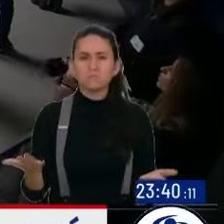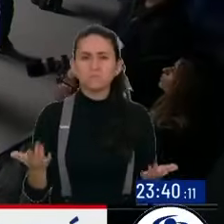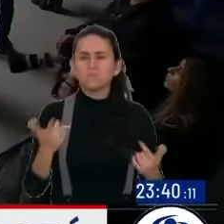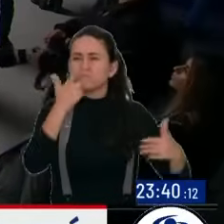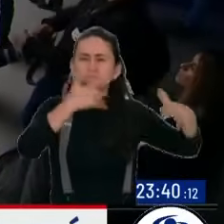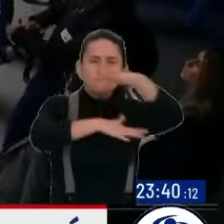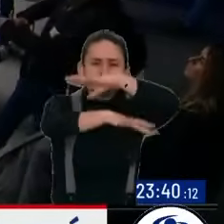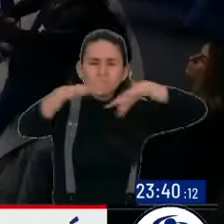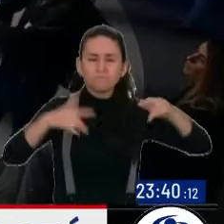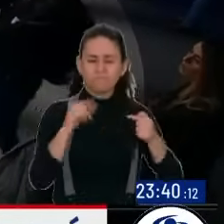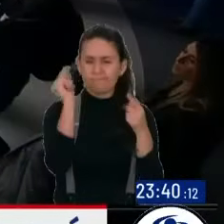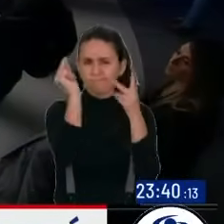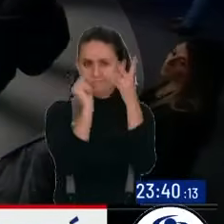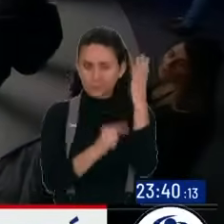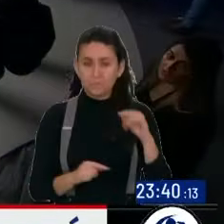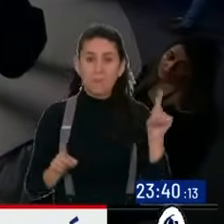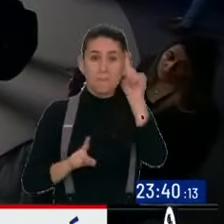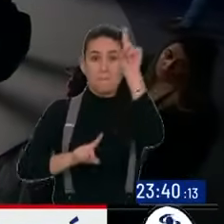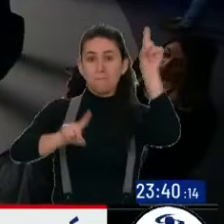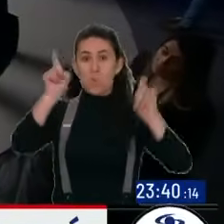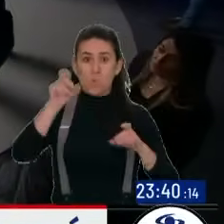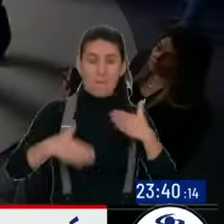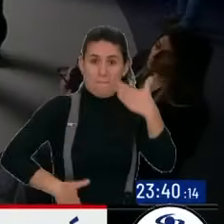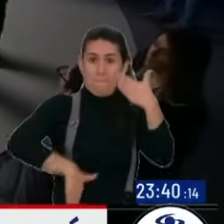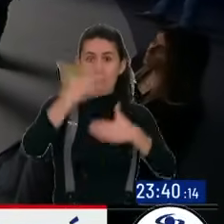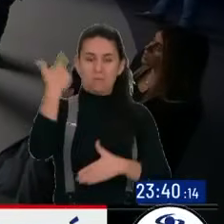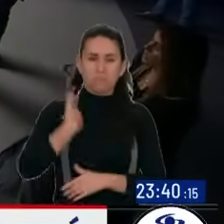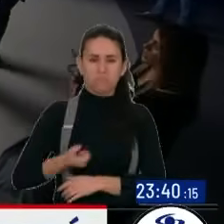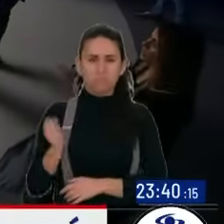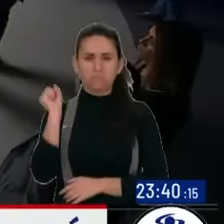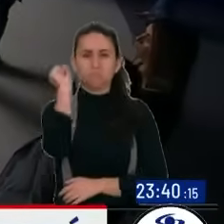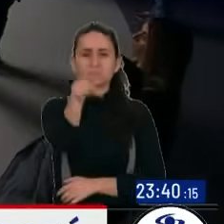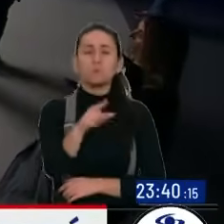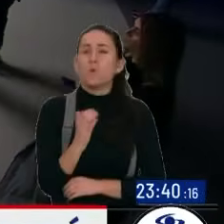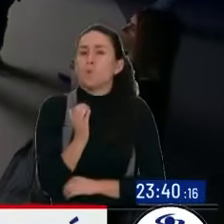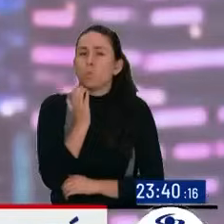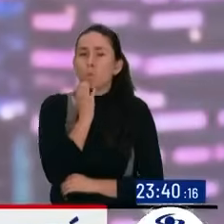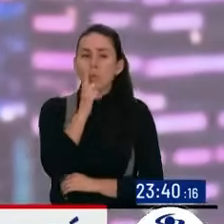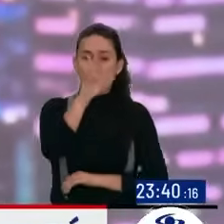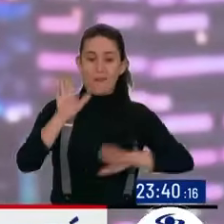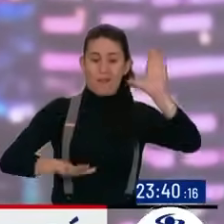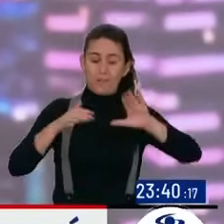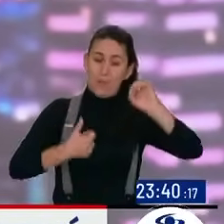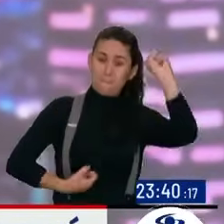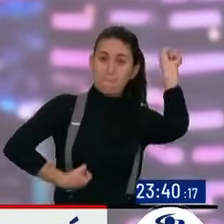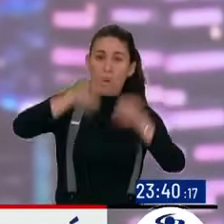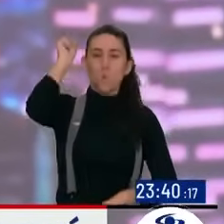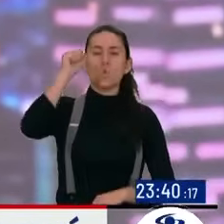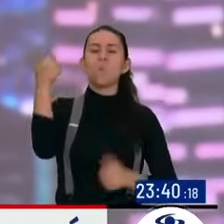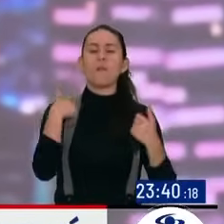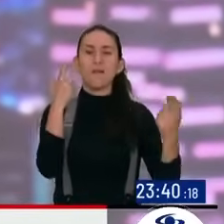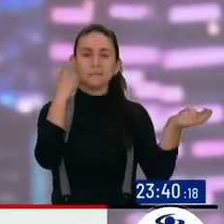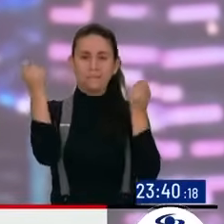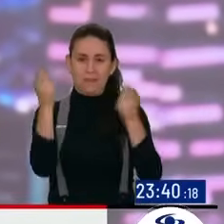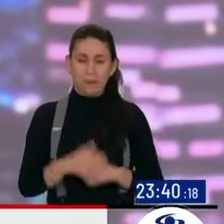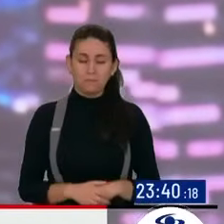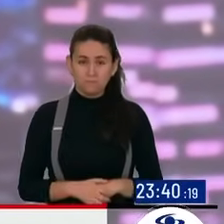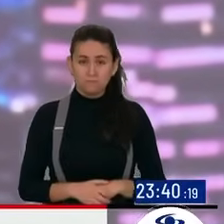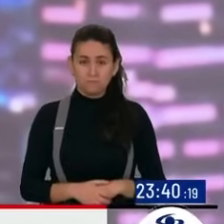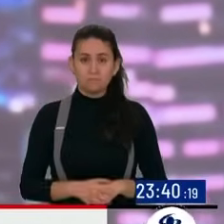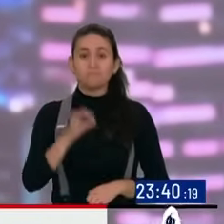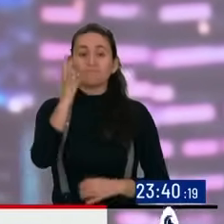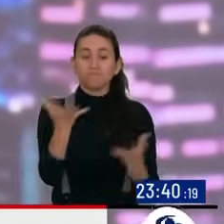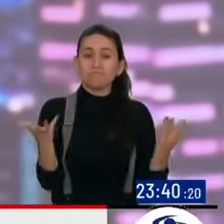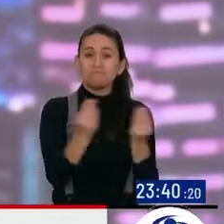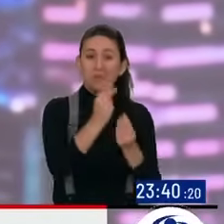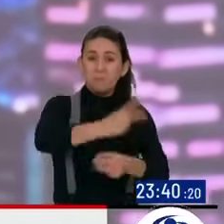ciudad. La pregunta para iniciar fue cuál sería la primera medida si es elegido alcalde. Para atacar y acabar el Tren de